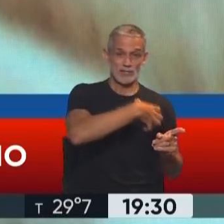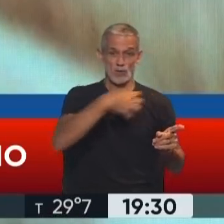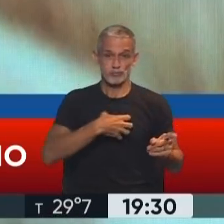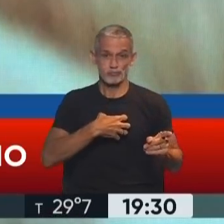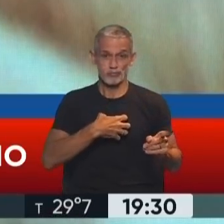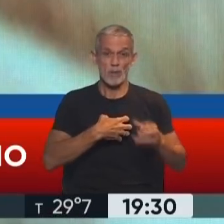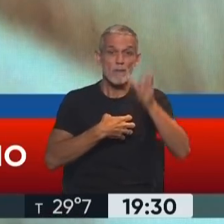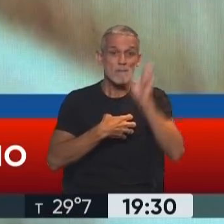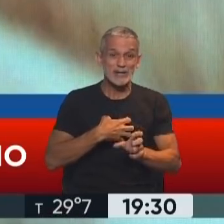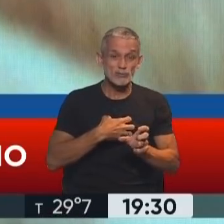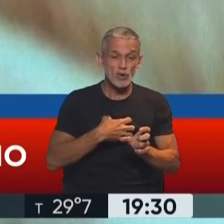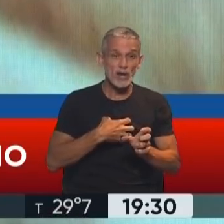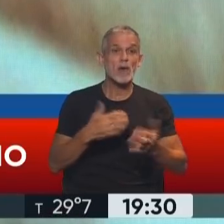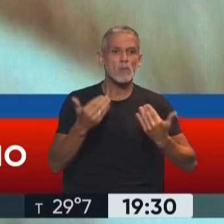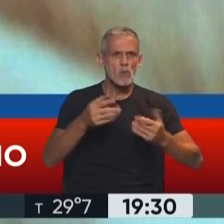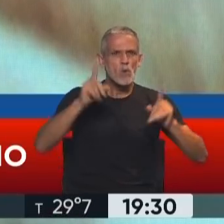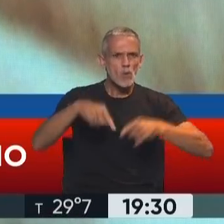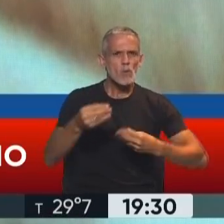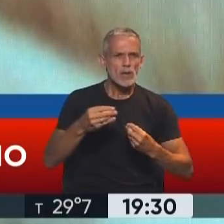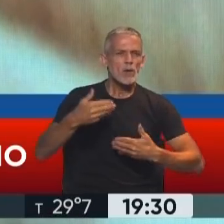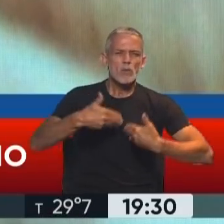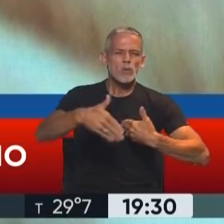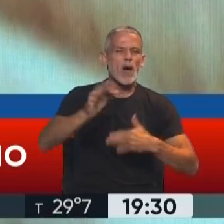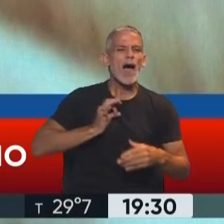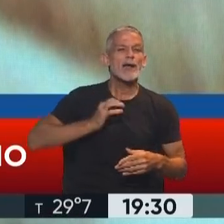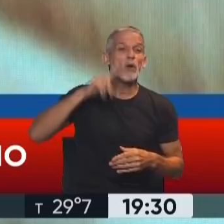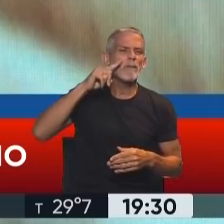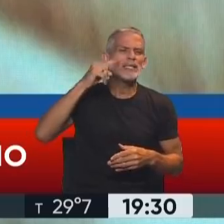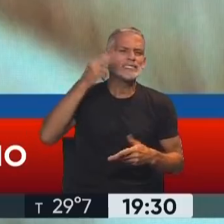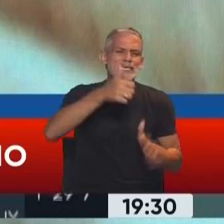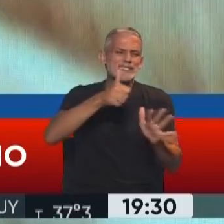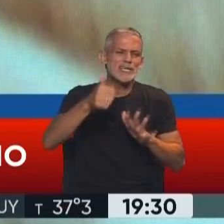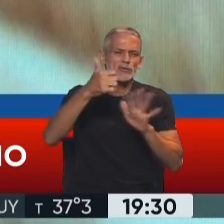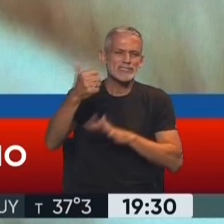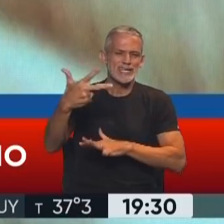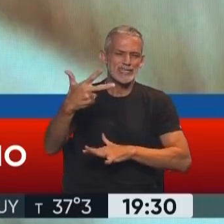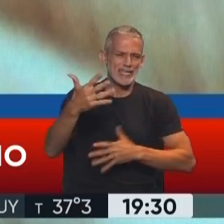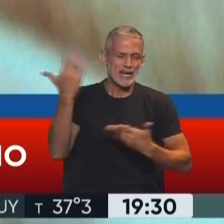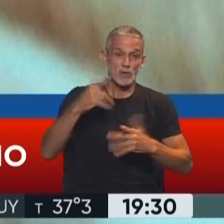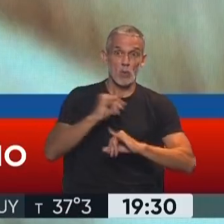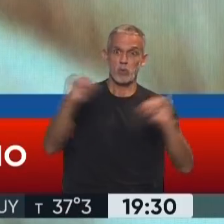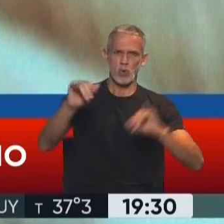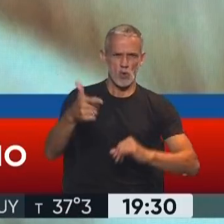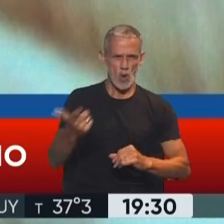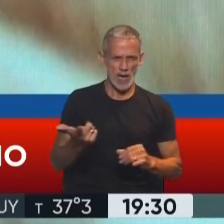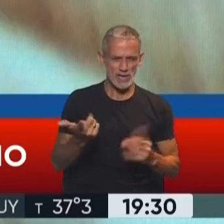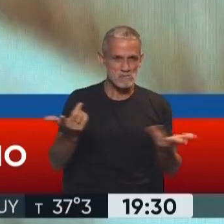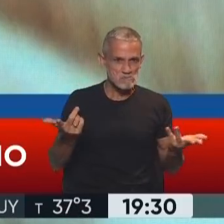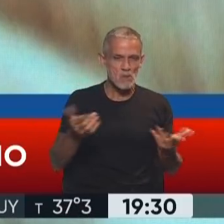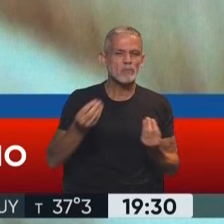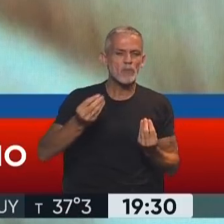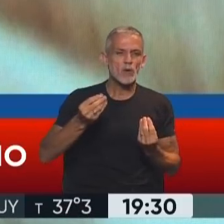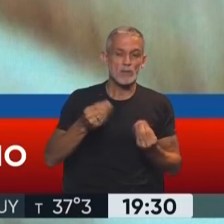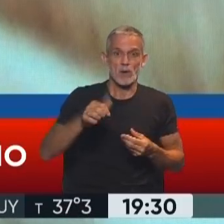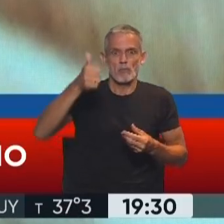a humanos viene de 1663, creo que fue Pero el no primer... es algo muy difundido, ¿no? No, al menos... lo que pasa es que no han